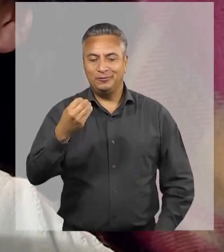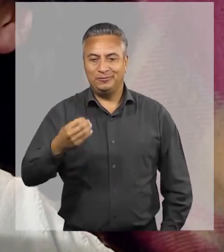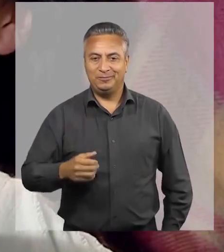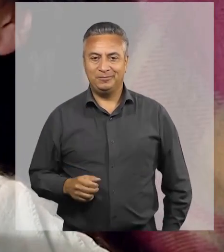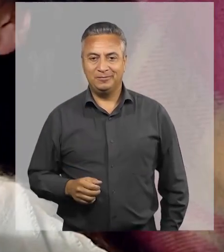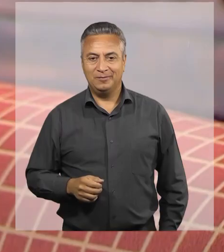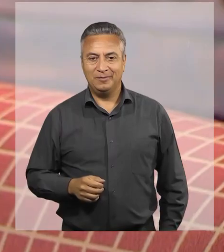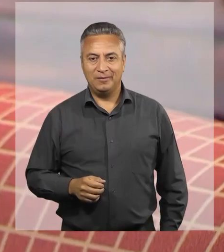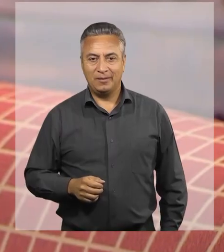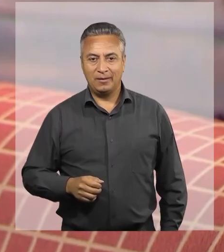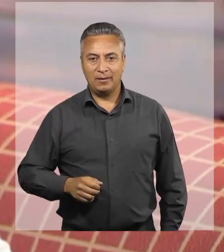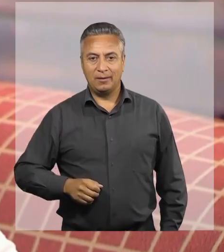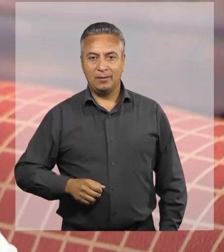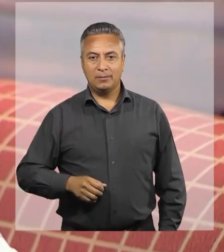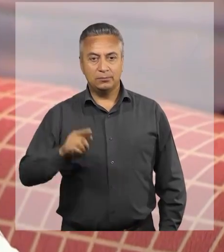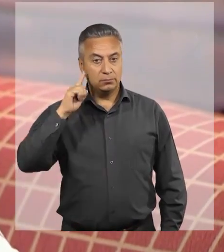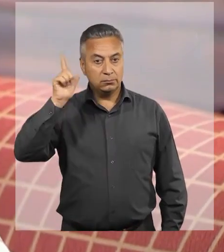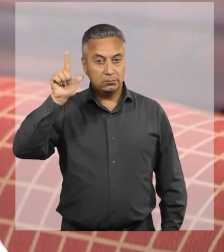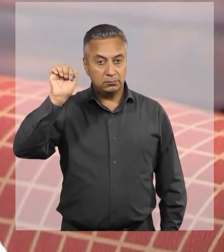agüita.